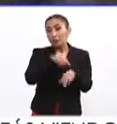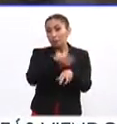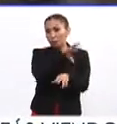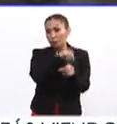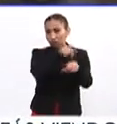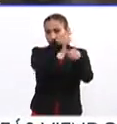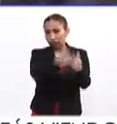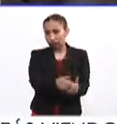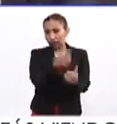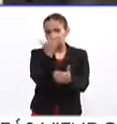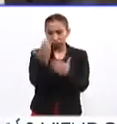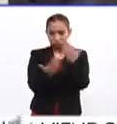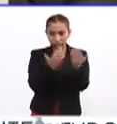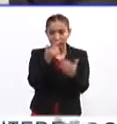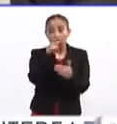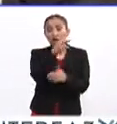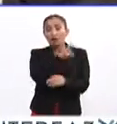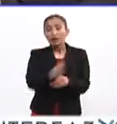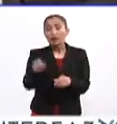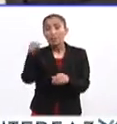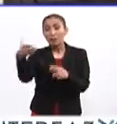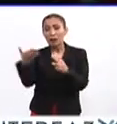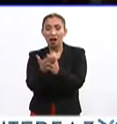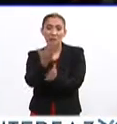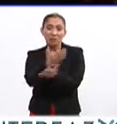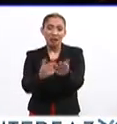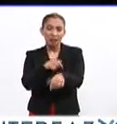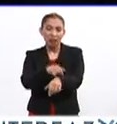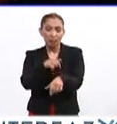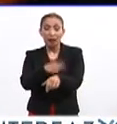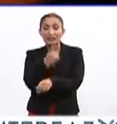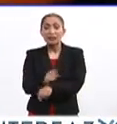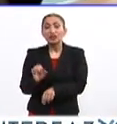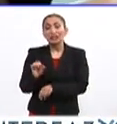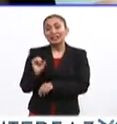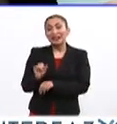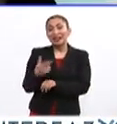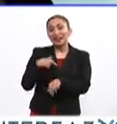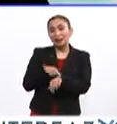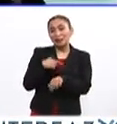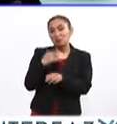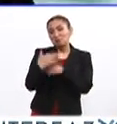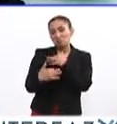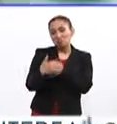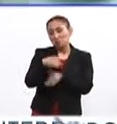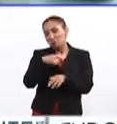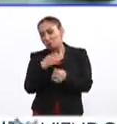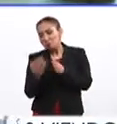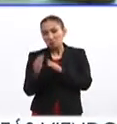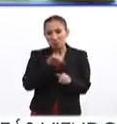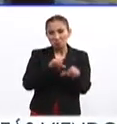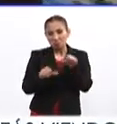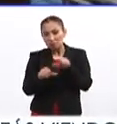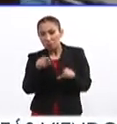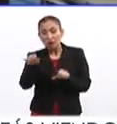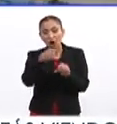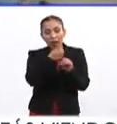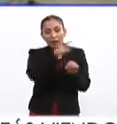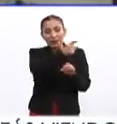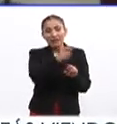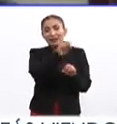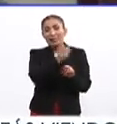tiempo completo, alrededor de 200 de medio tiempo y 160 de tiempo parcial, todos ellos organizados